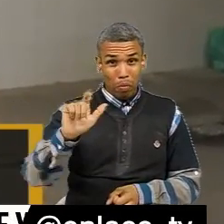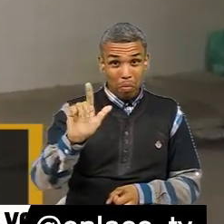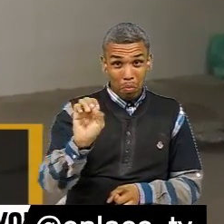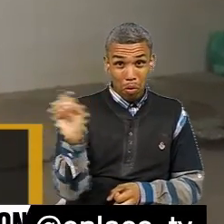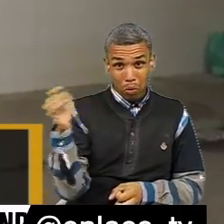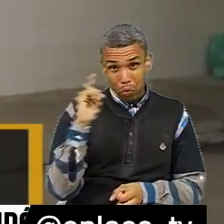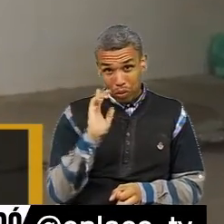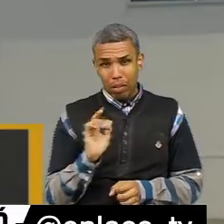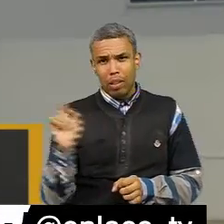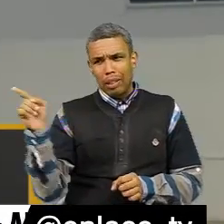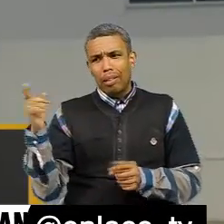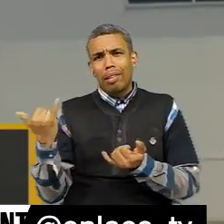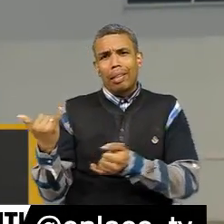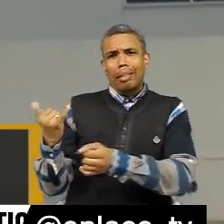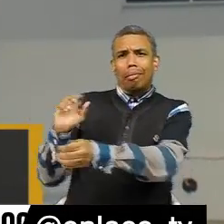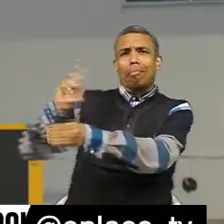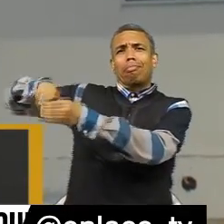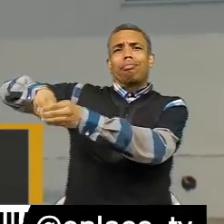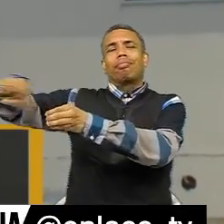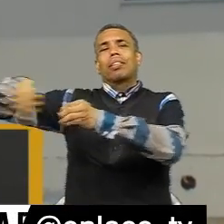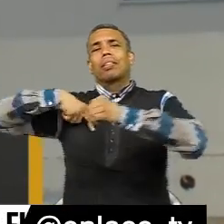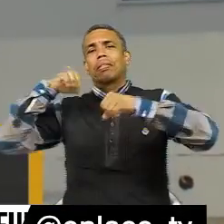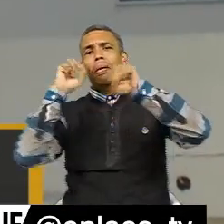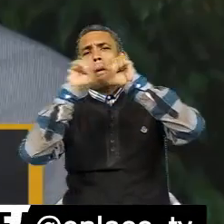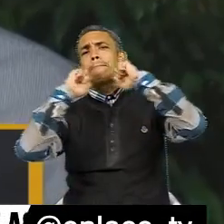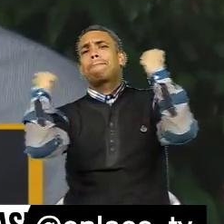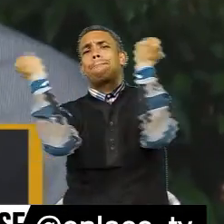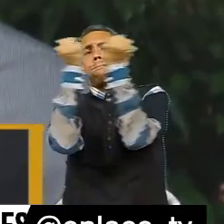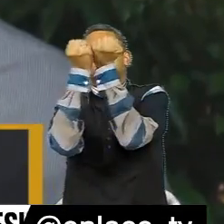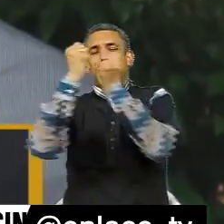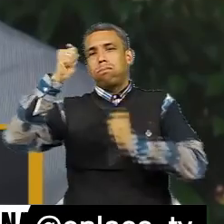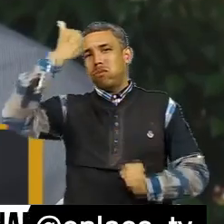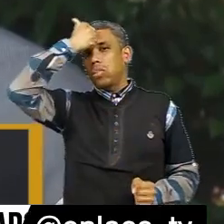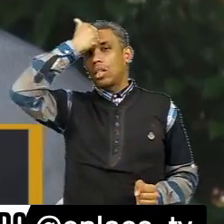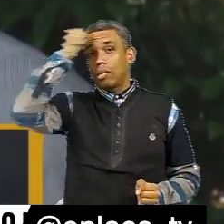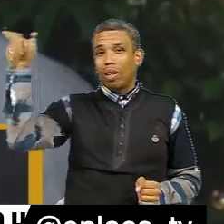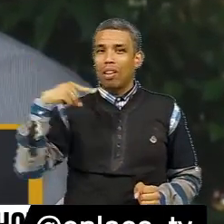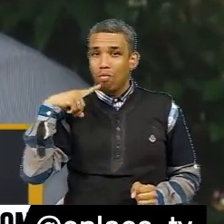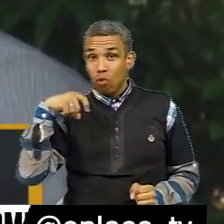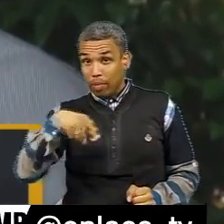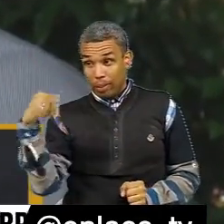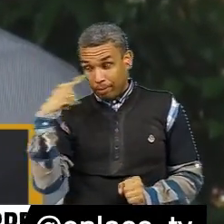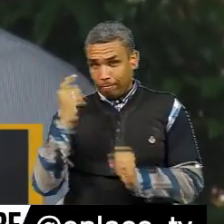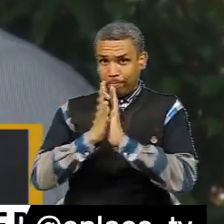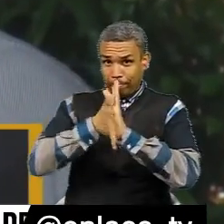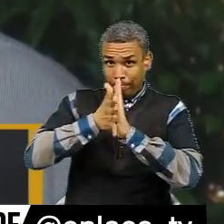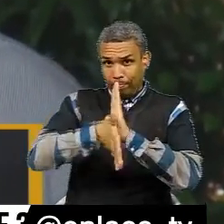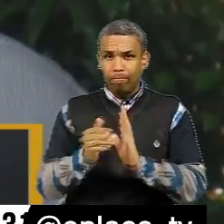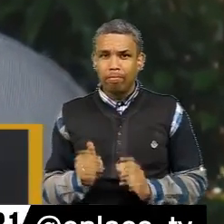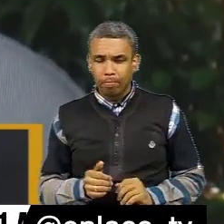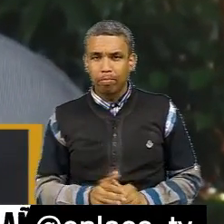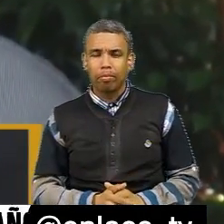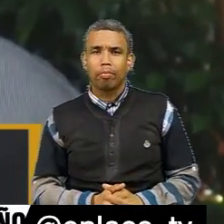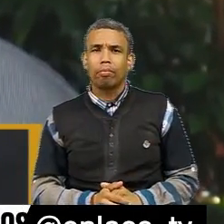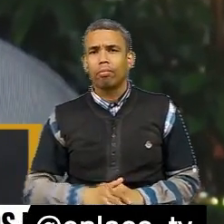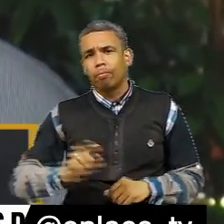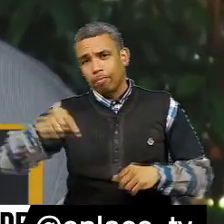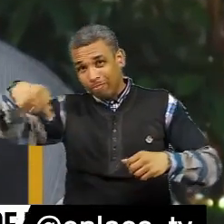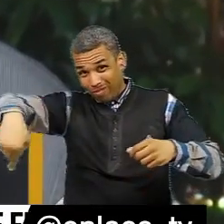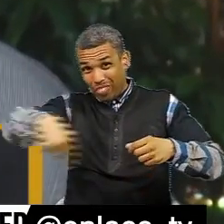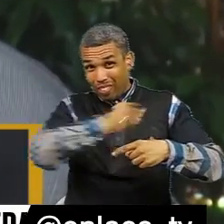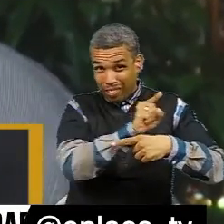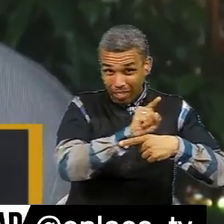en Santander y particularmente el Magdalena Medio, con sede en Barranca Bermeja. Esta semana hicimos una sesión muy importante